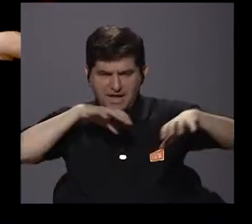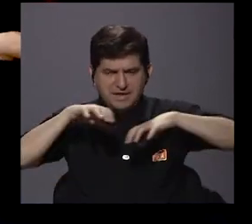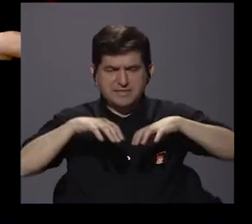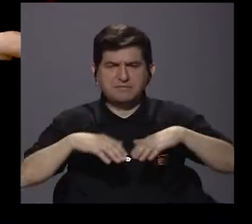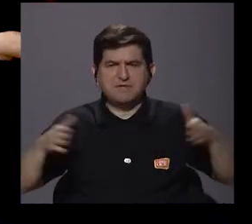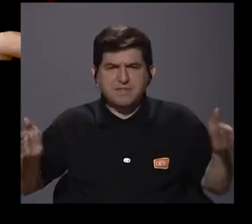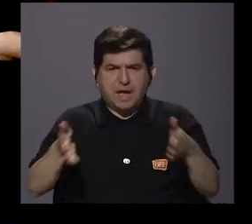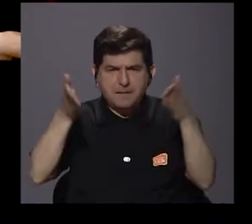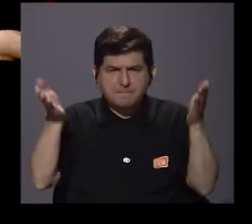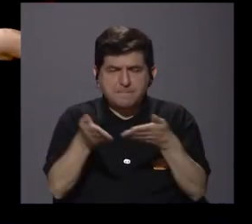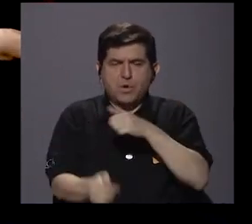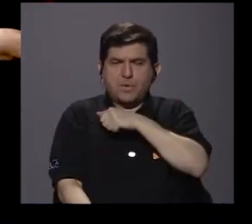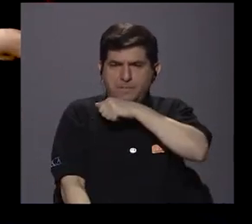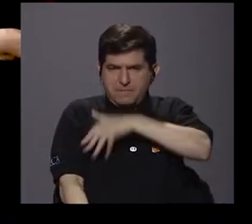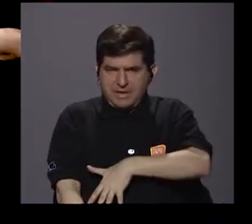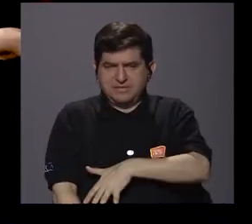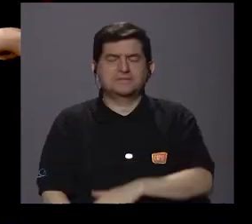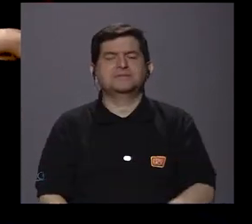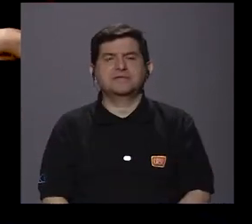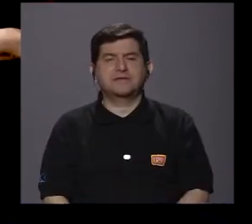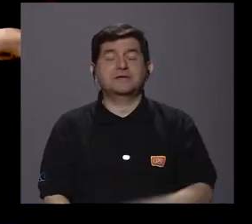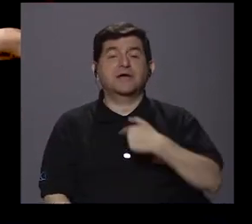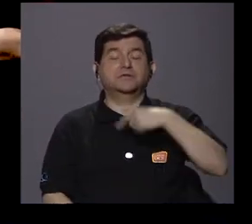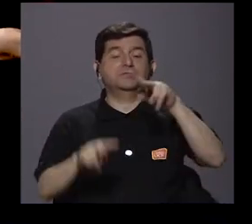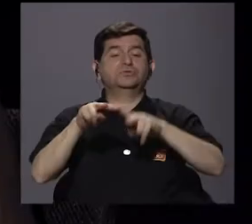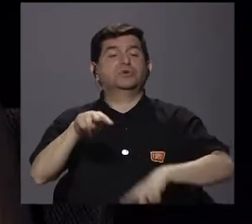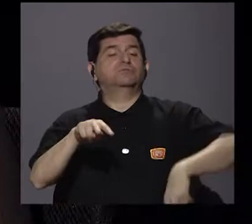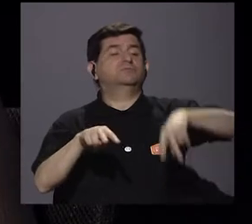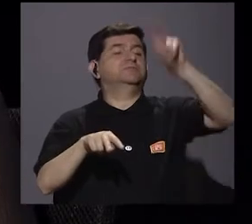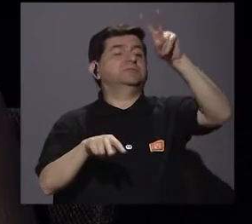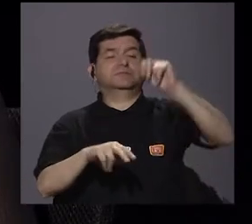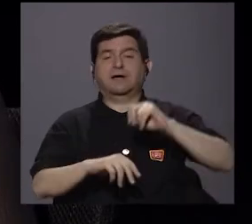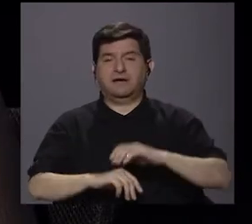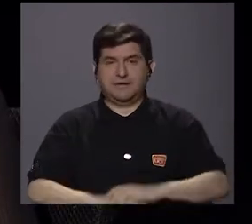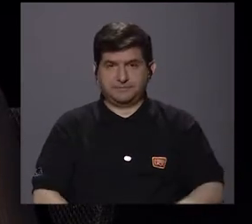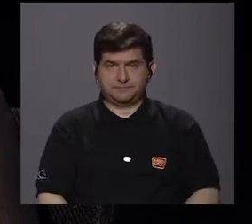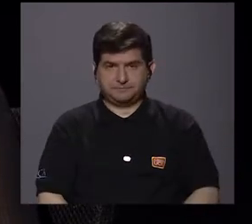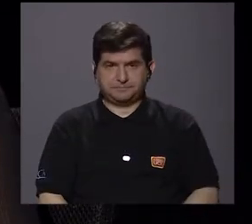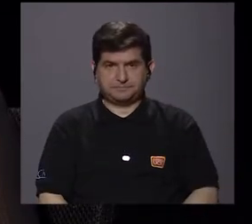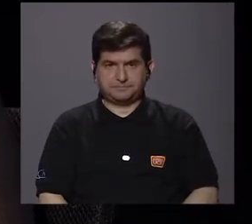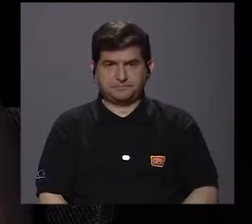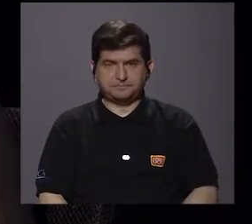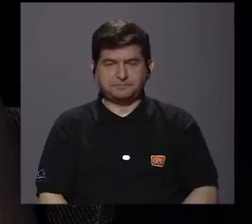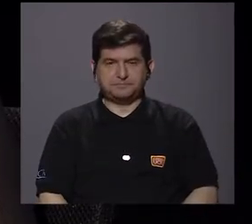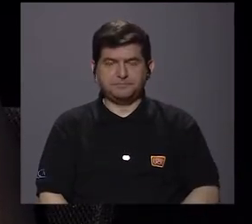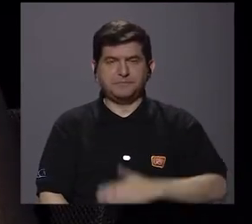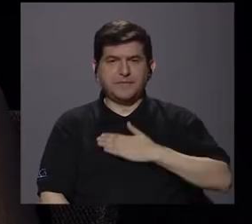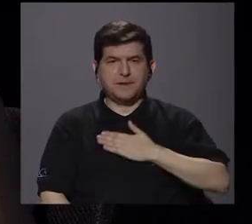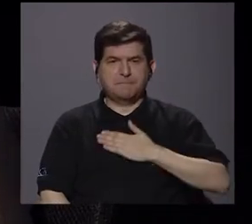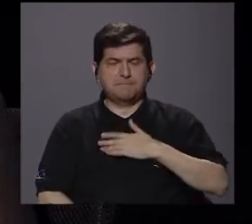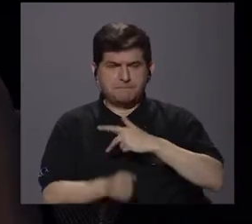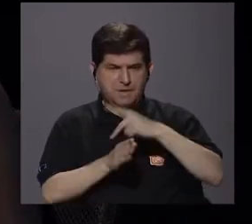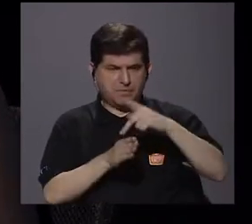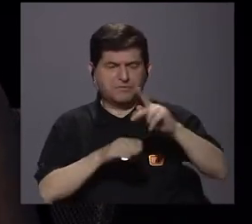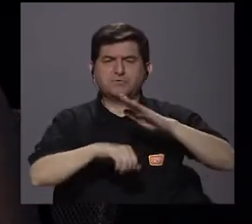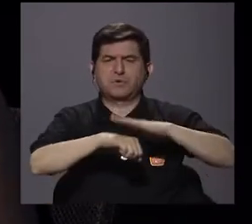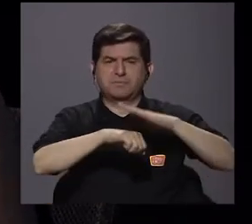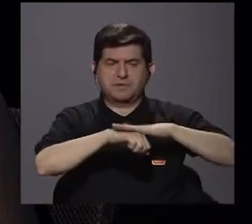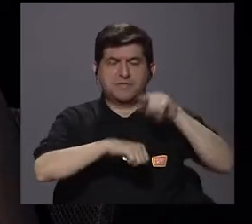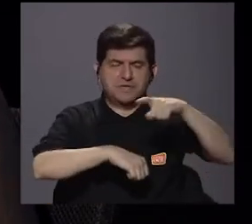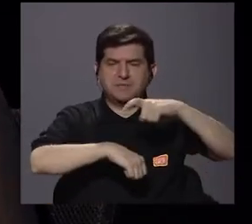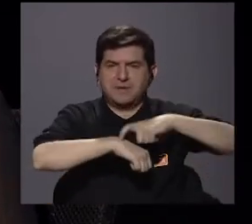Palestina. Bueno, tuve la ventaja de que mi profesión me